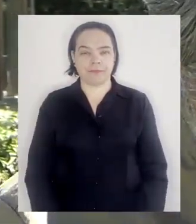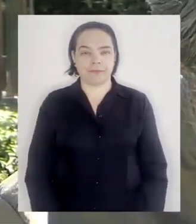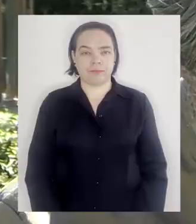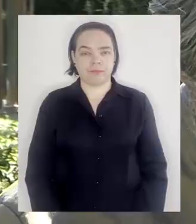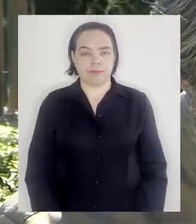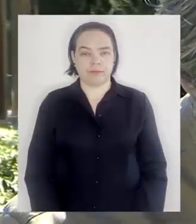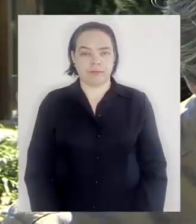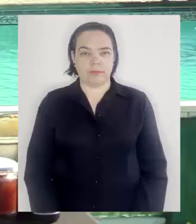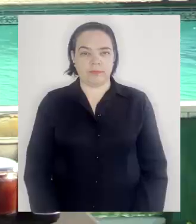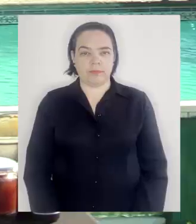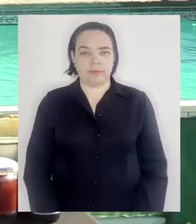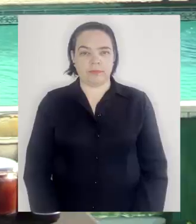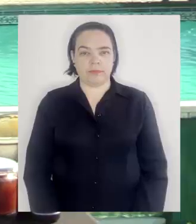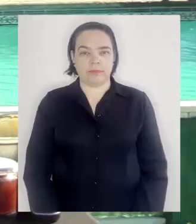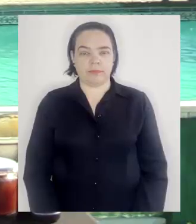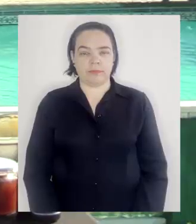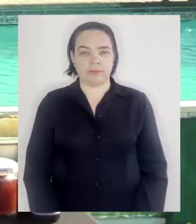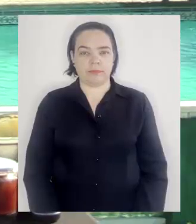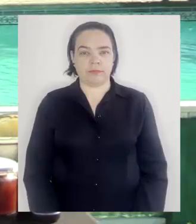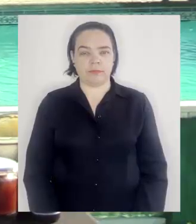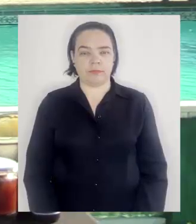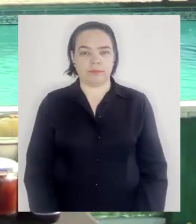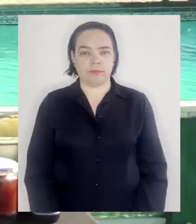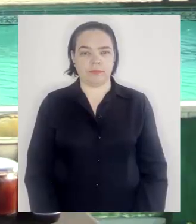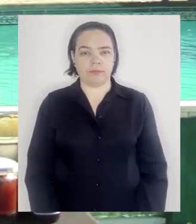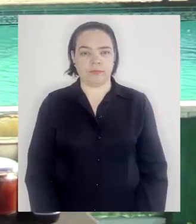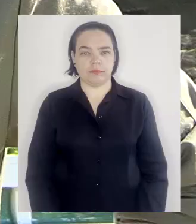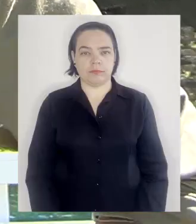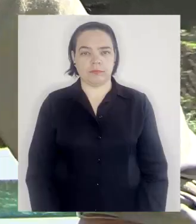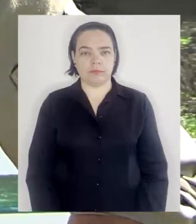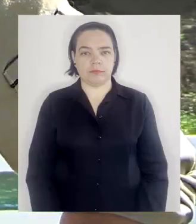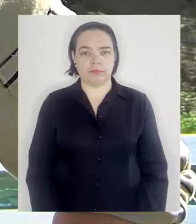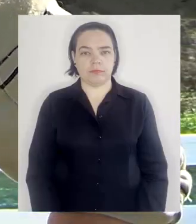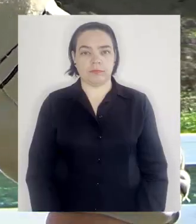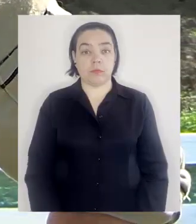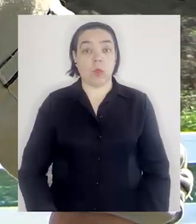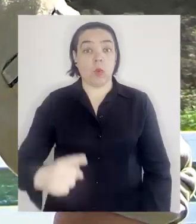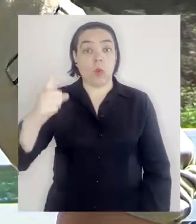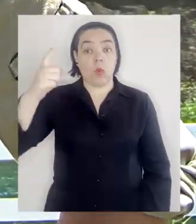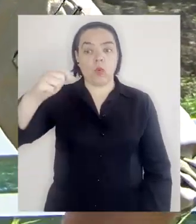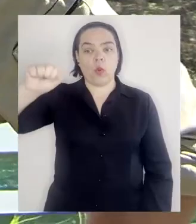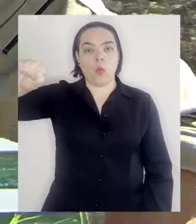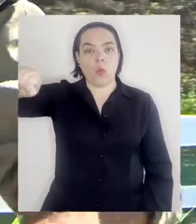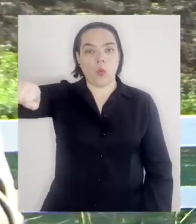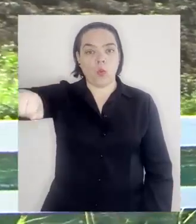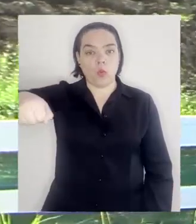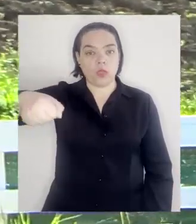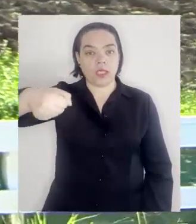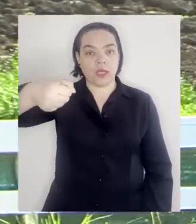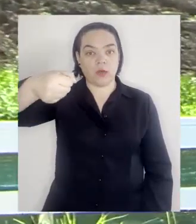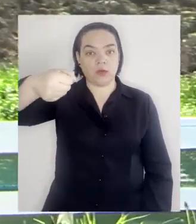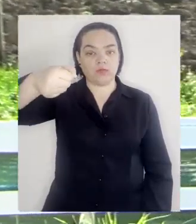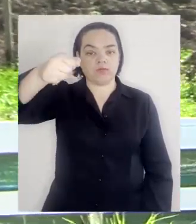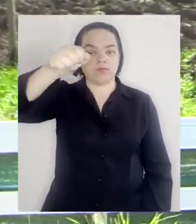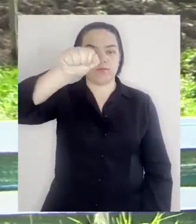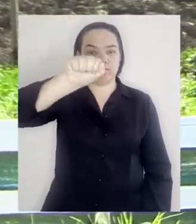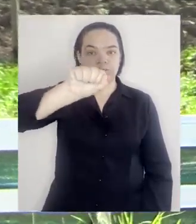Generalmente, ¿ah? Este cantidad, un cucharón. Perfecto. ¿Vale?